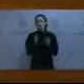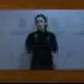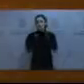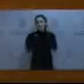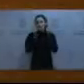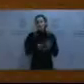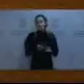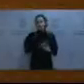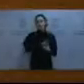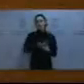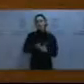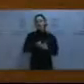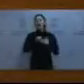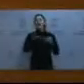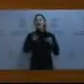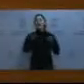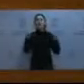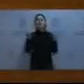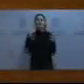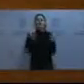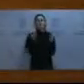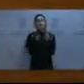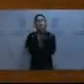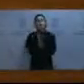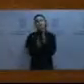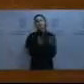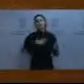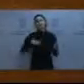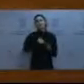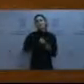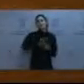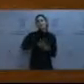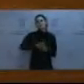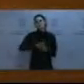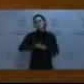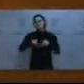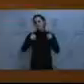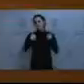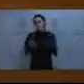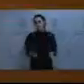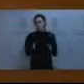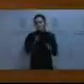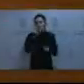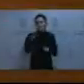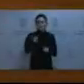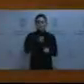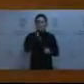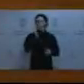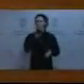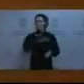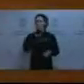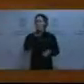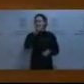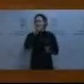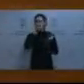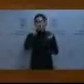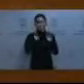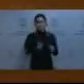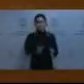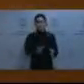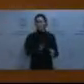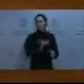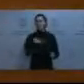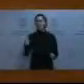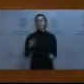alrededor de esta empresa es extralimitarse e incluso podría llegar a ser perjudicial si se producen interferencias no deseadas en